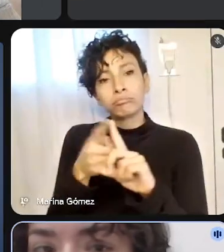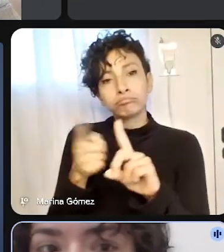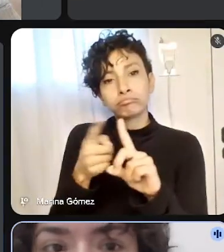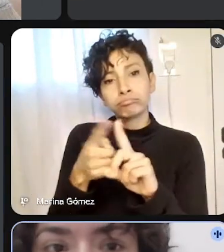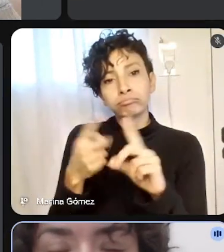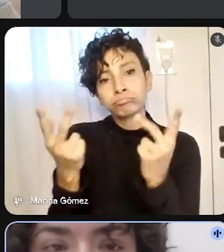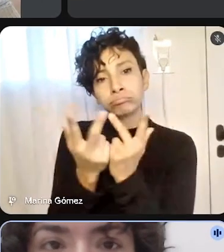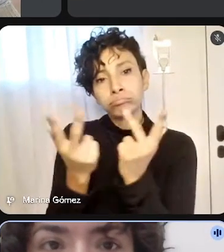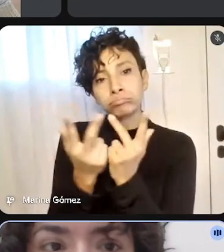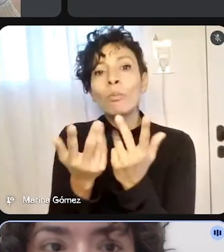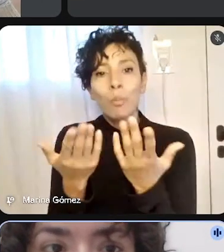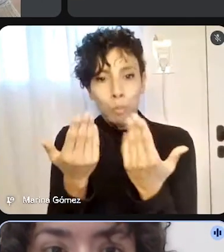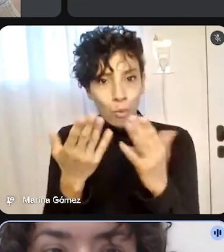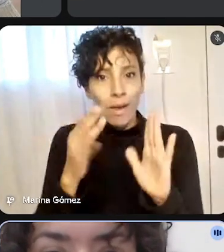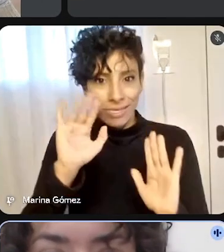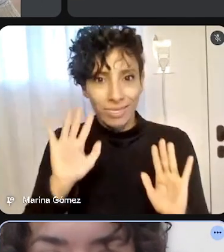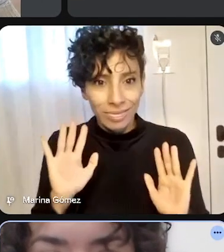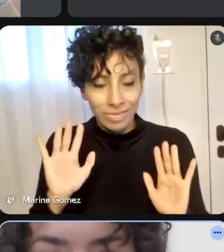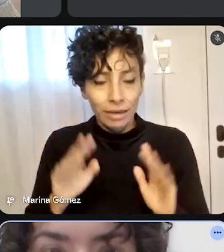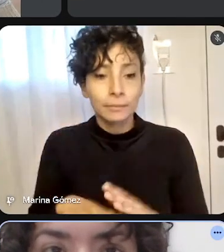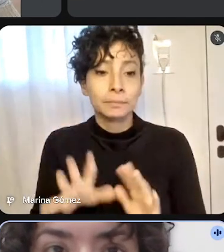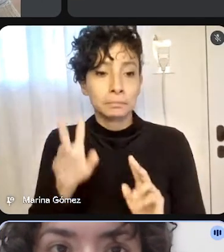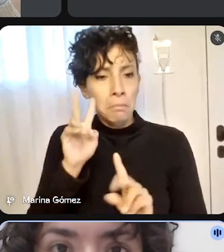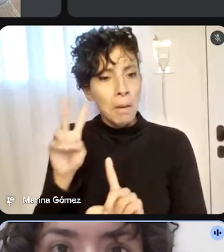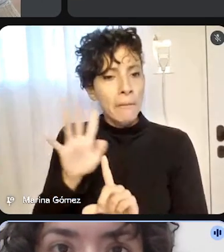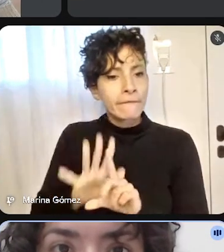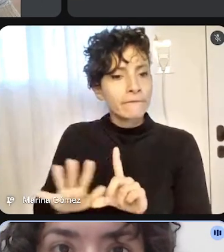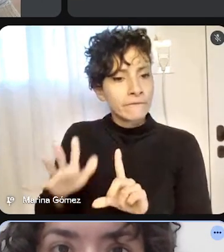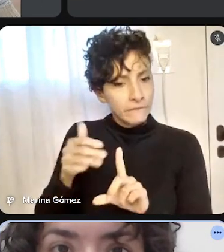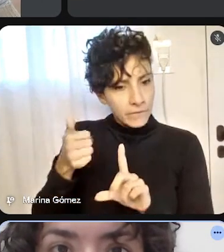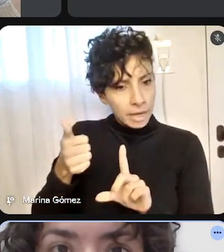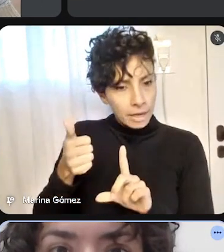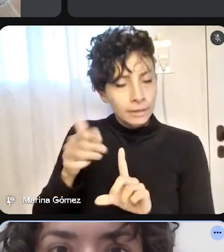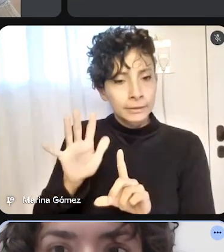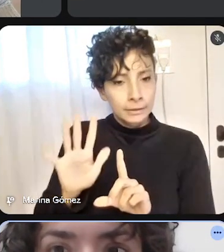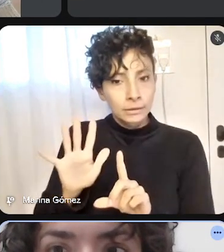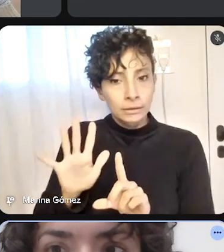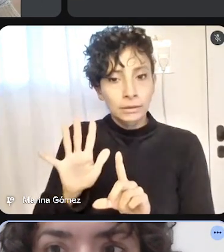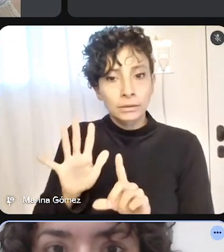A ver si se ve bien. Ahí ya lo pongo.